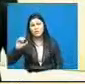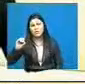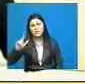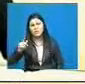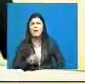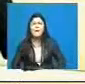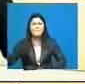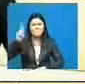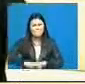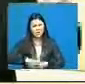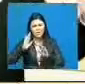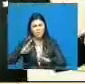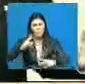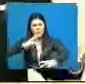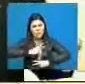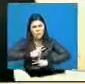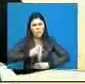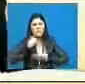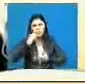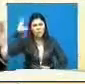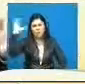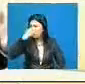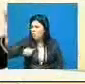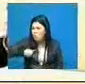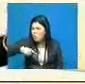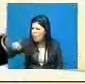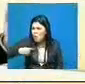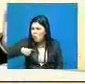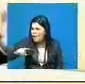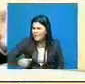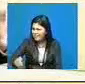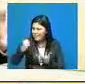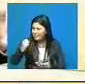regalías que no hacen parte de los ingresos del gobierno nacional.